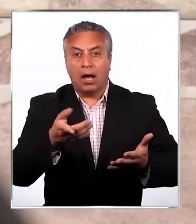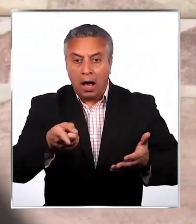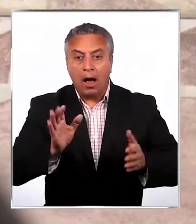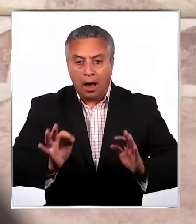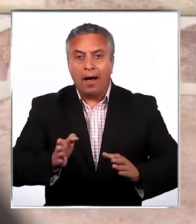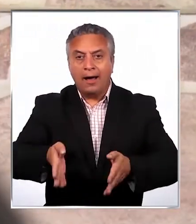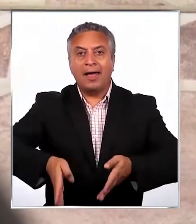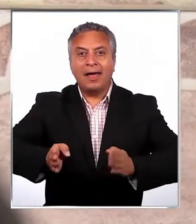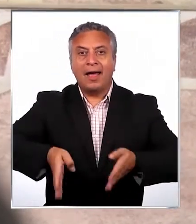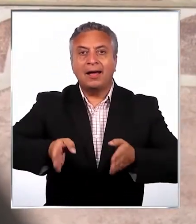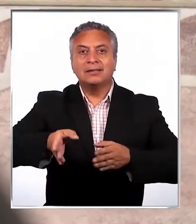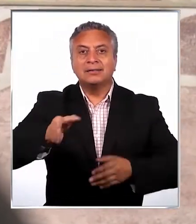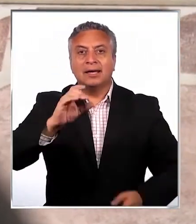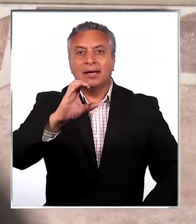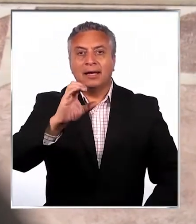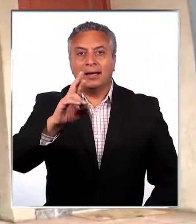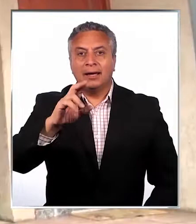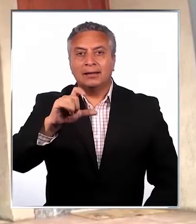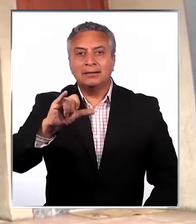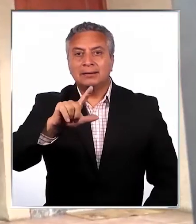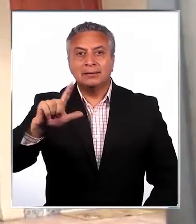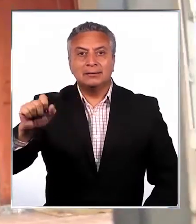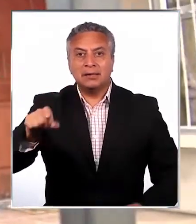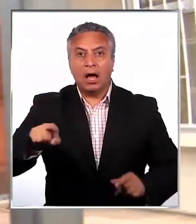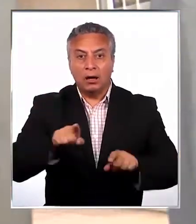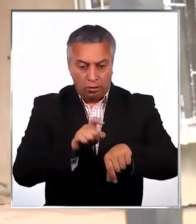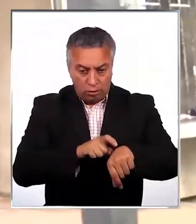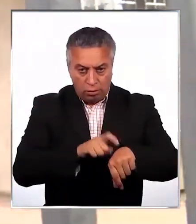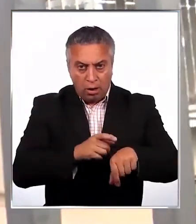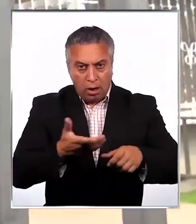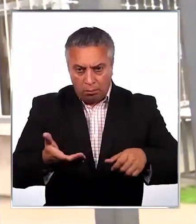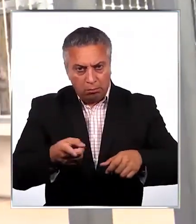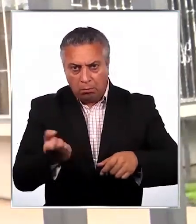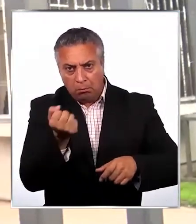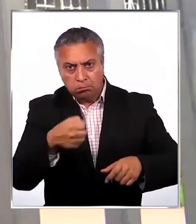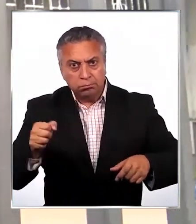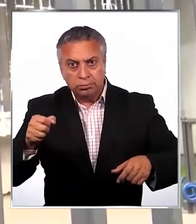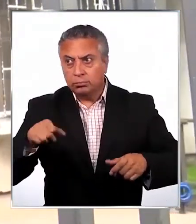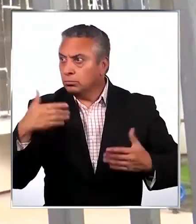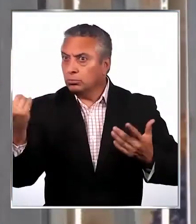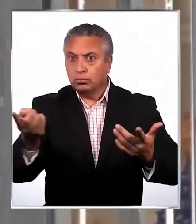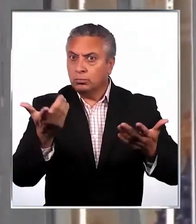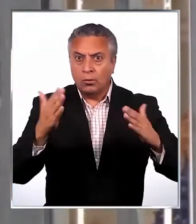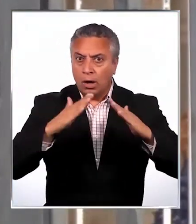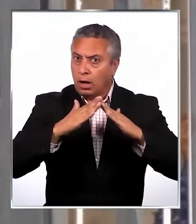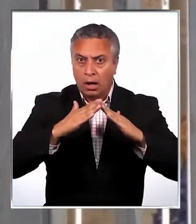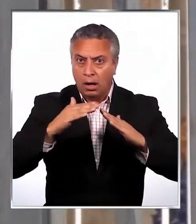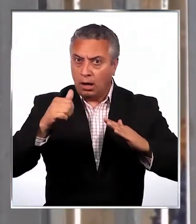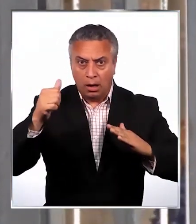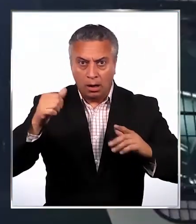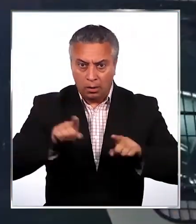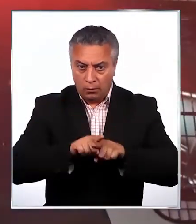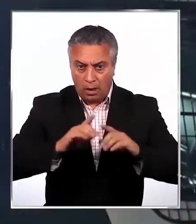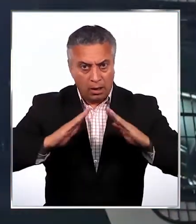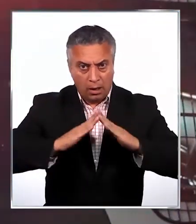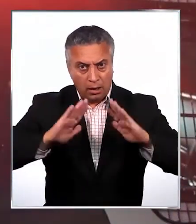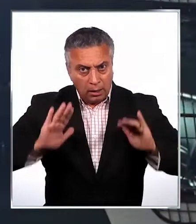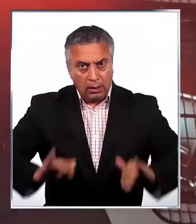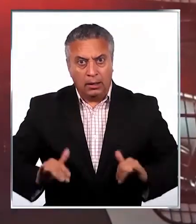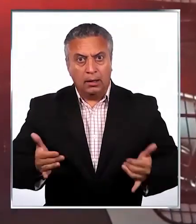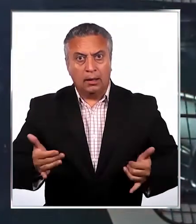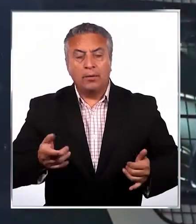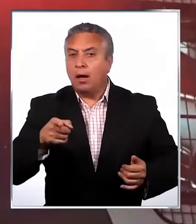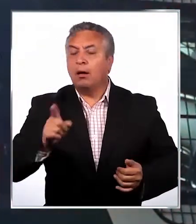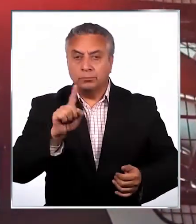calle Ercilla se efectuaba una fiesta ilegal en horario de toque de queda y estando la comuna en cuarentena total. Se encontraban